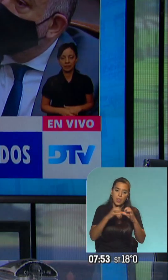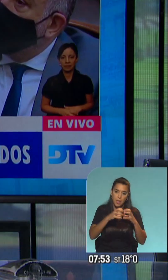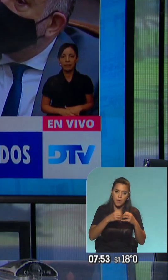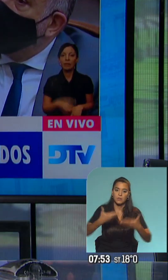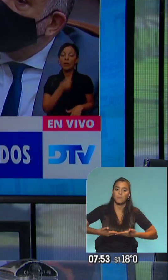público